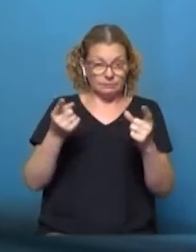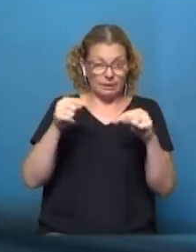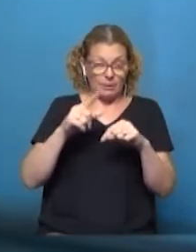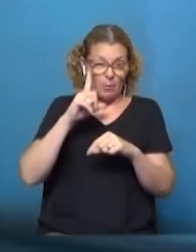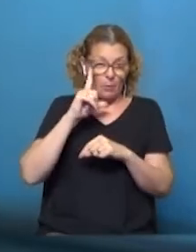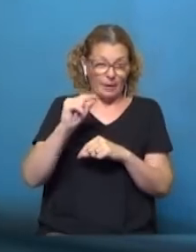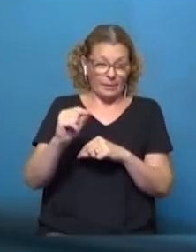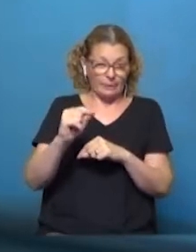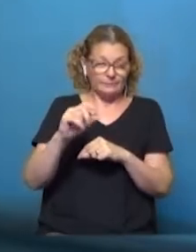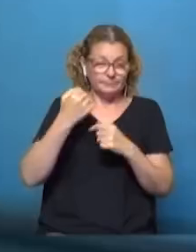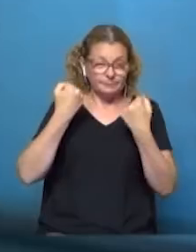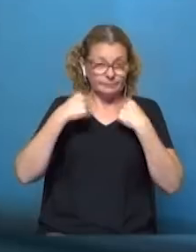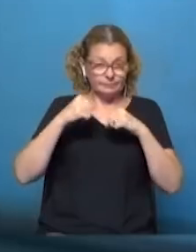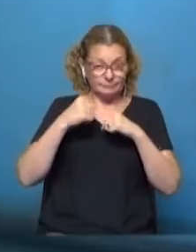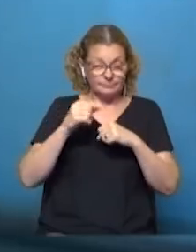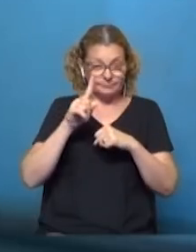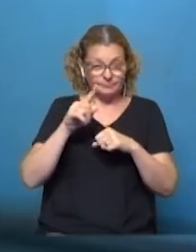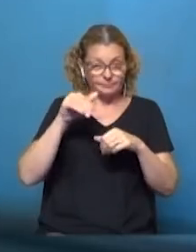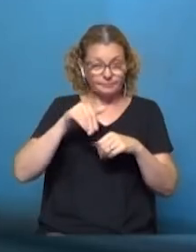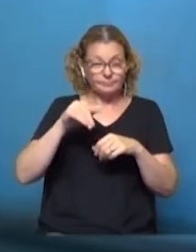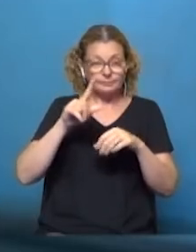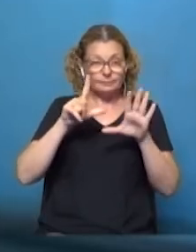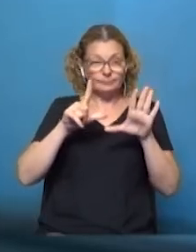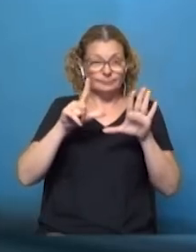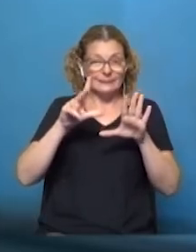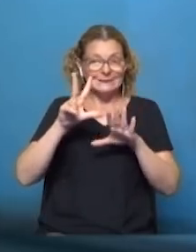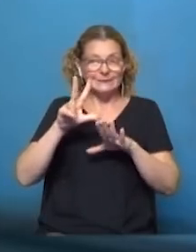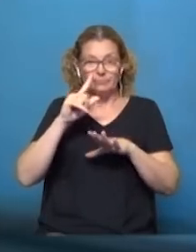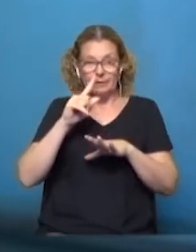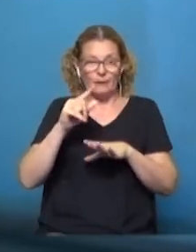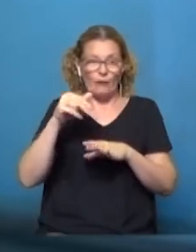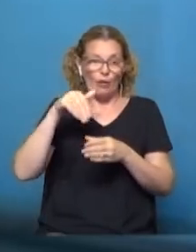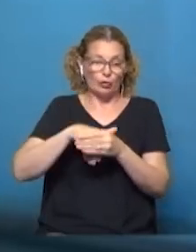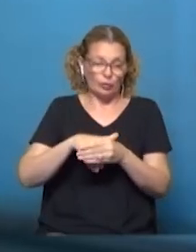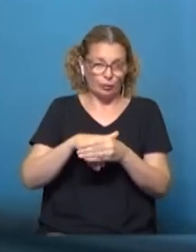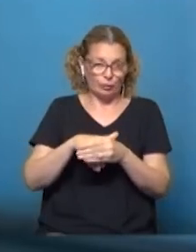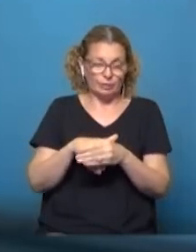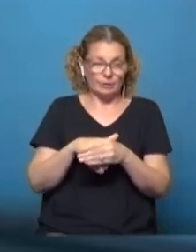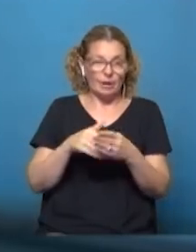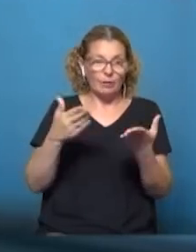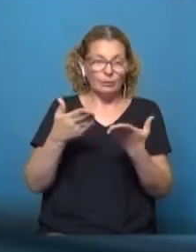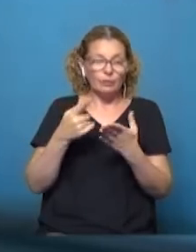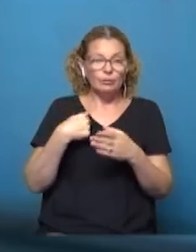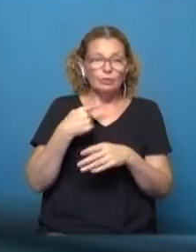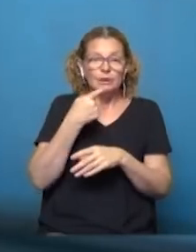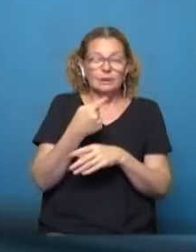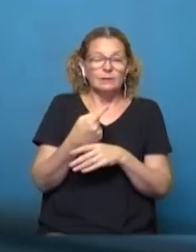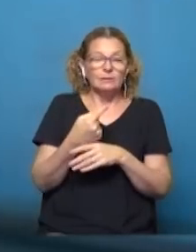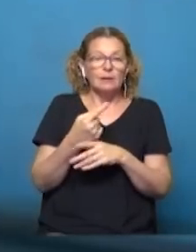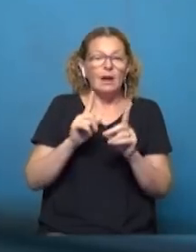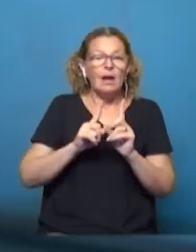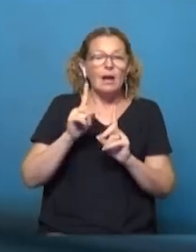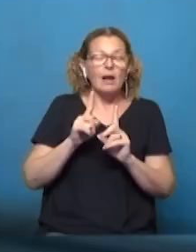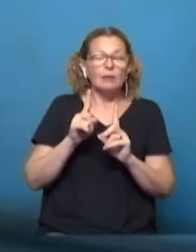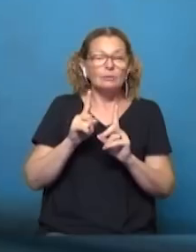muy lejos y prácticamente sacamos un millón 73 mil votos Ahora yo te digo si si hay algo